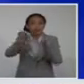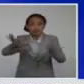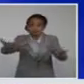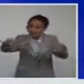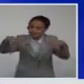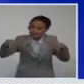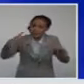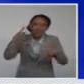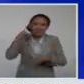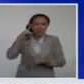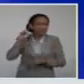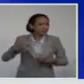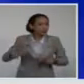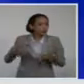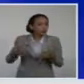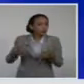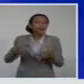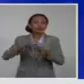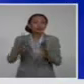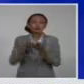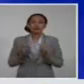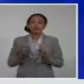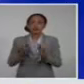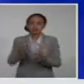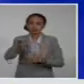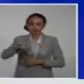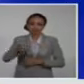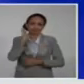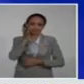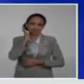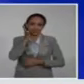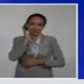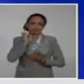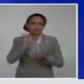y cumplen con la información que se brinda todos los días aquí.